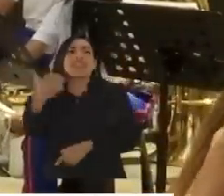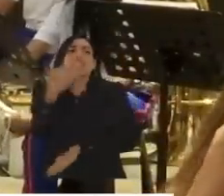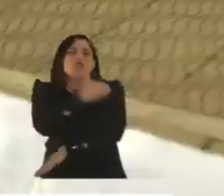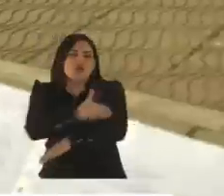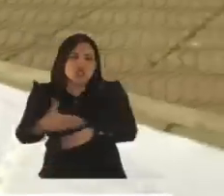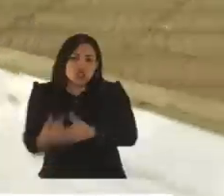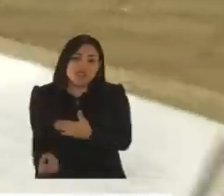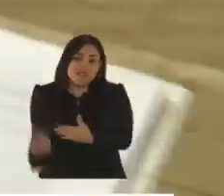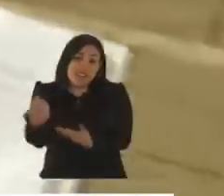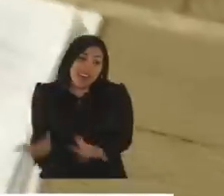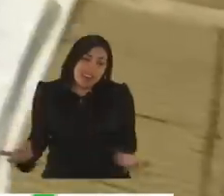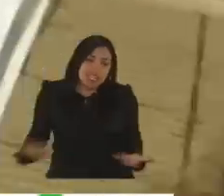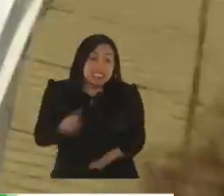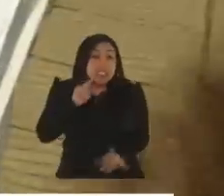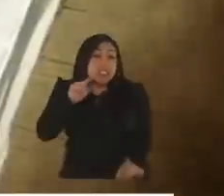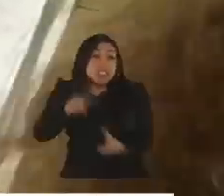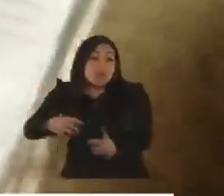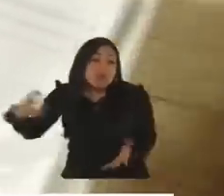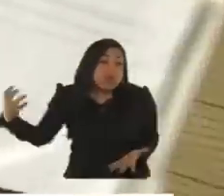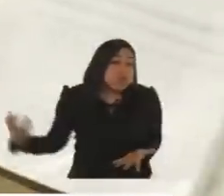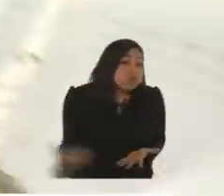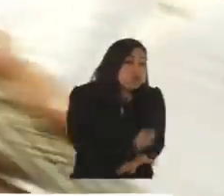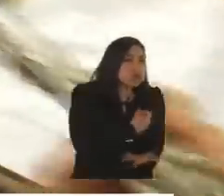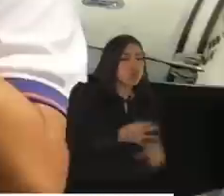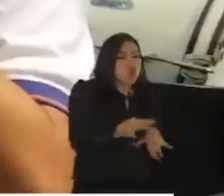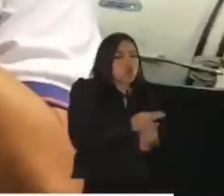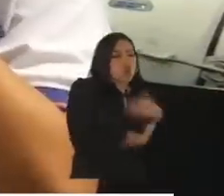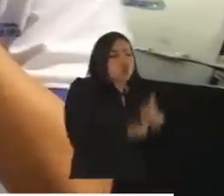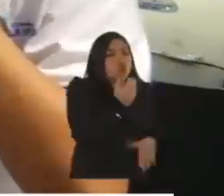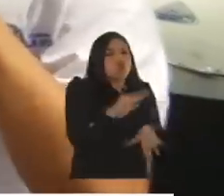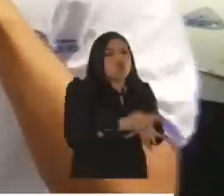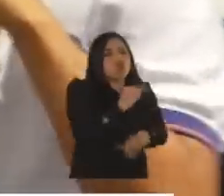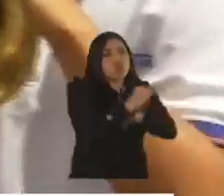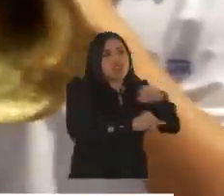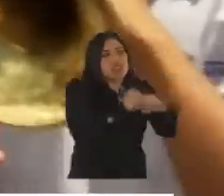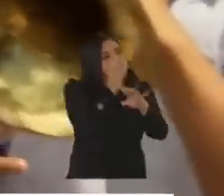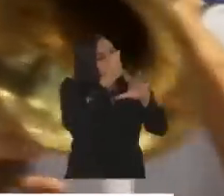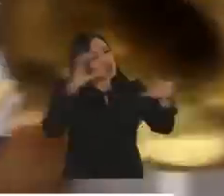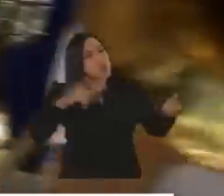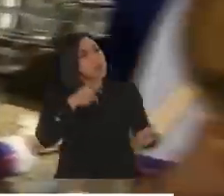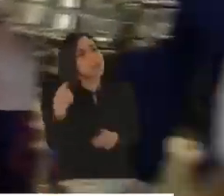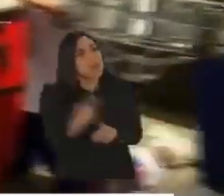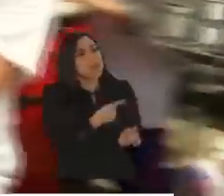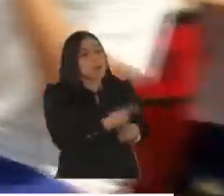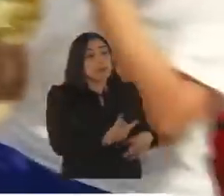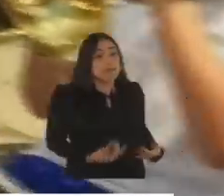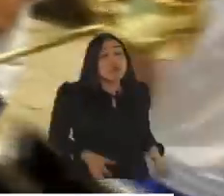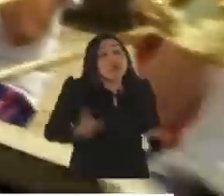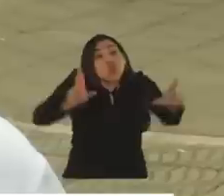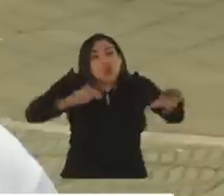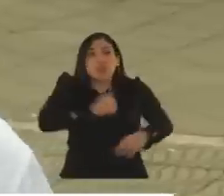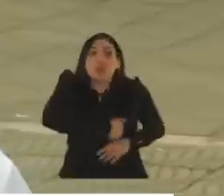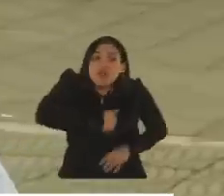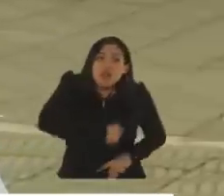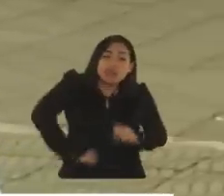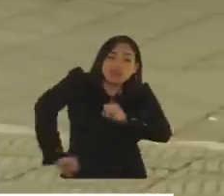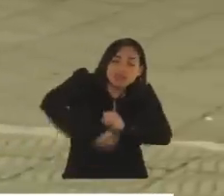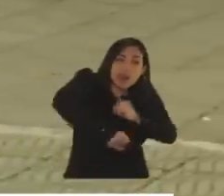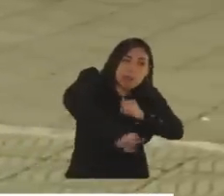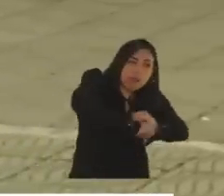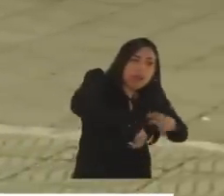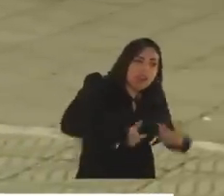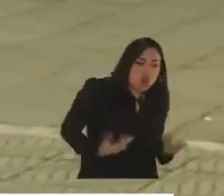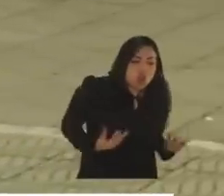pesos. Para lograr su objetivo, crearon la Fundación Internacional Sueños por Cumplir. Que sigan por favor la banda,